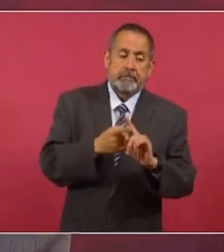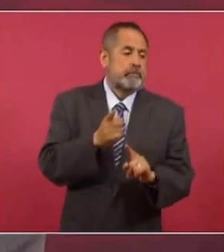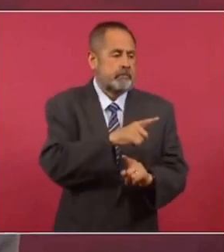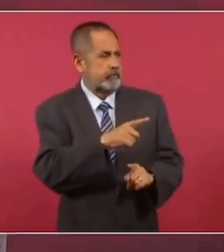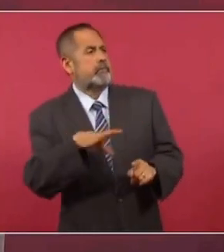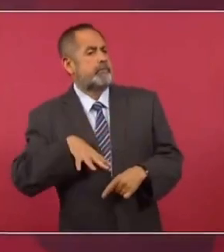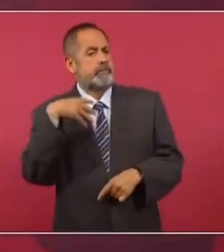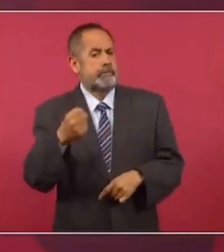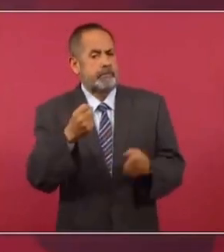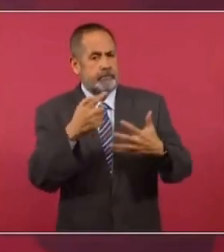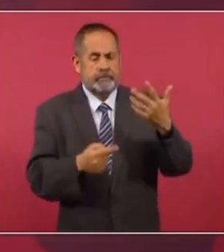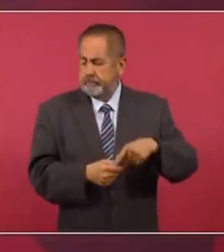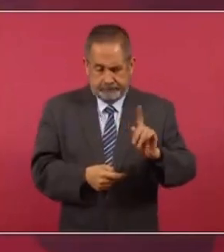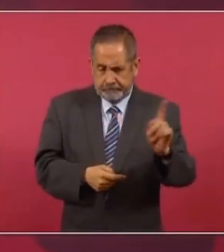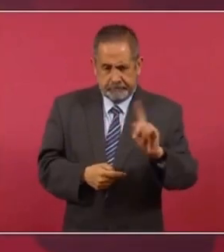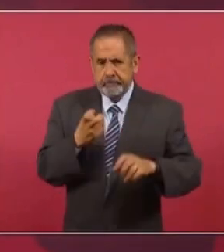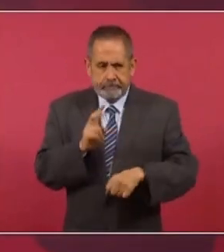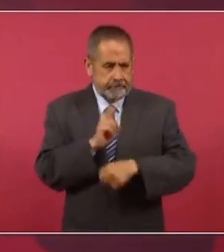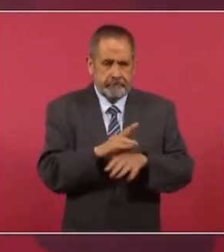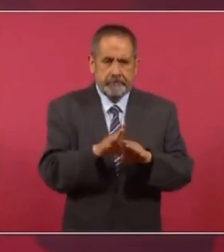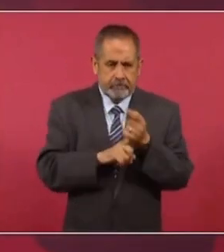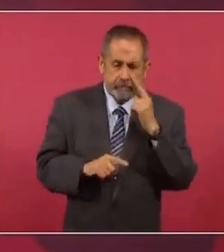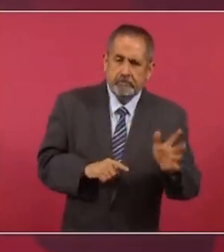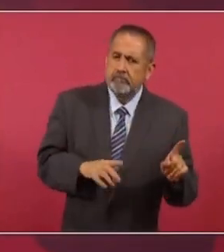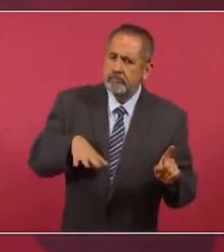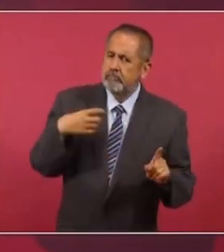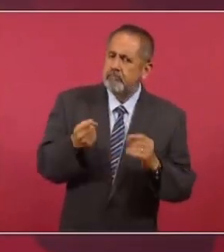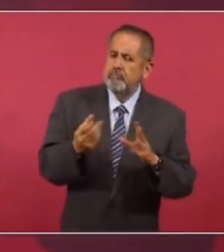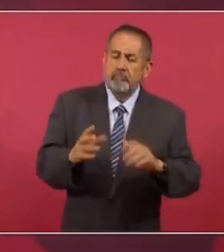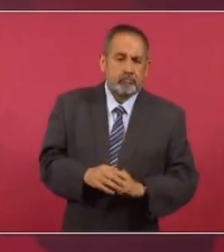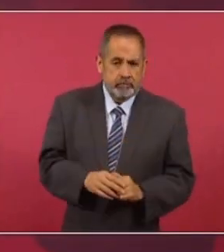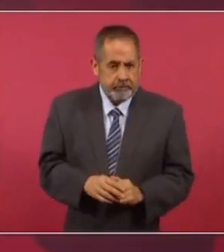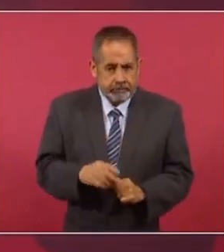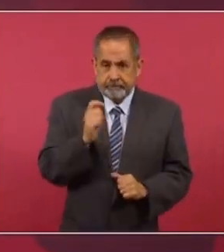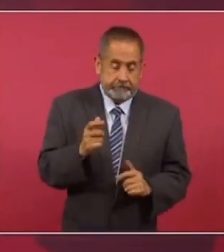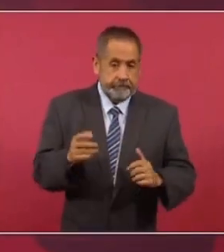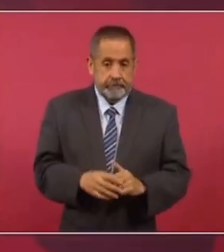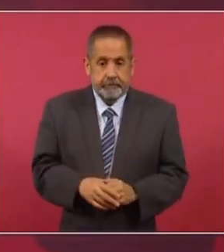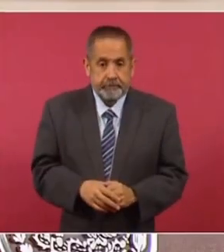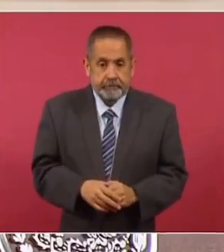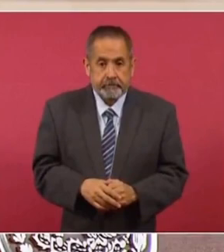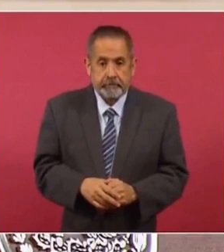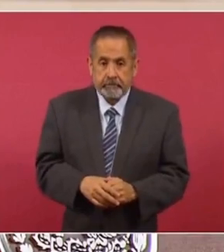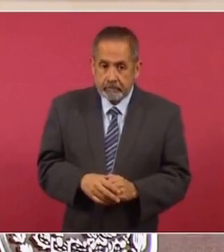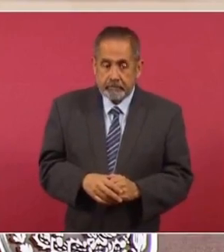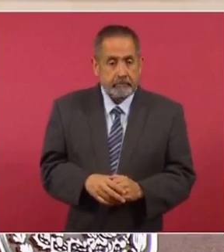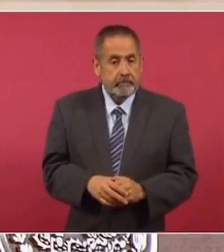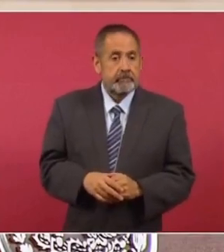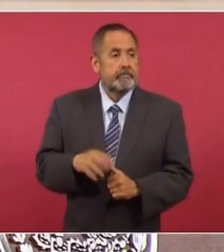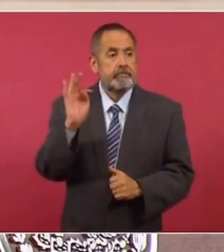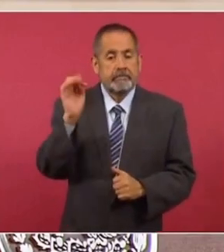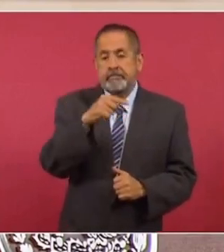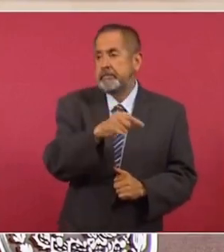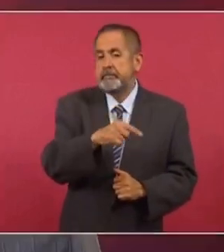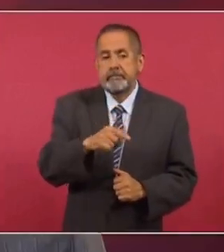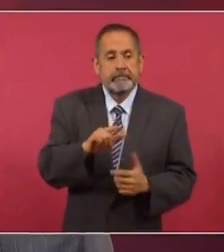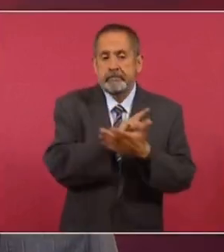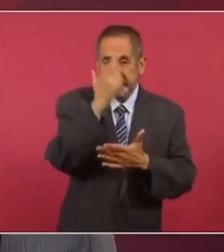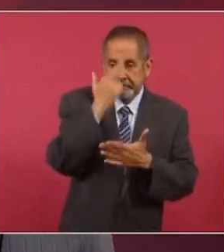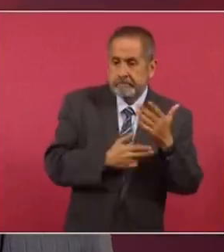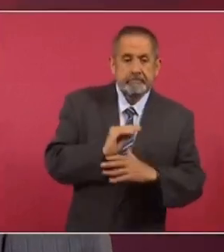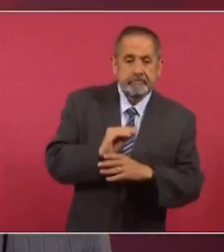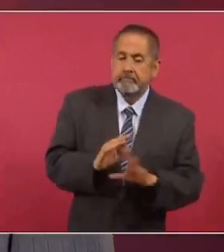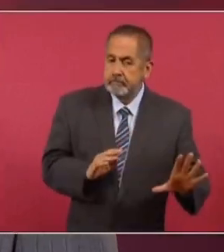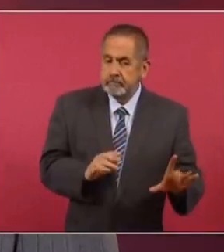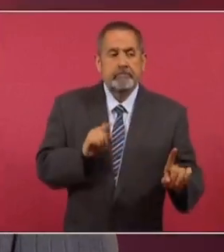otra cosa es de que se esté abusando, incluso que se caiga en actos ilegales.